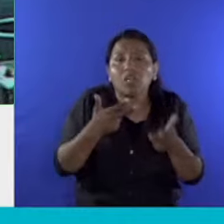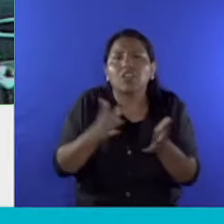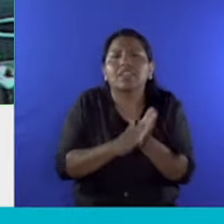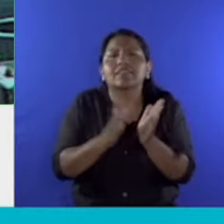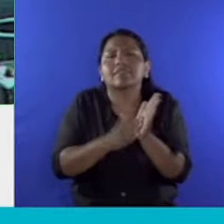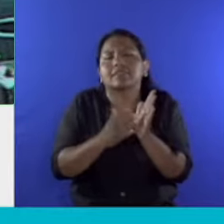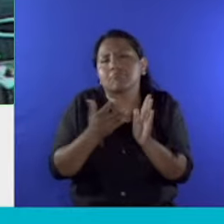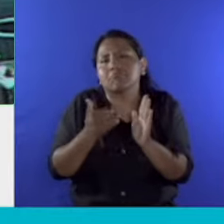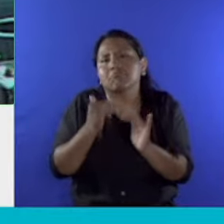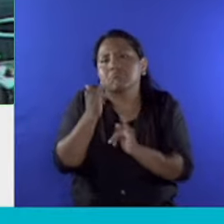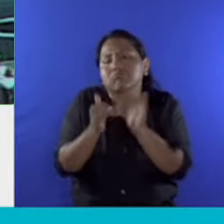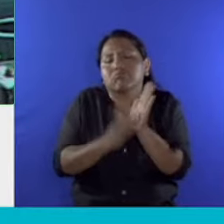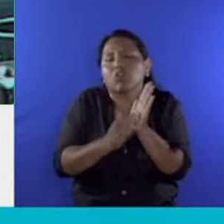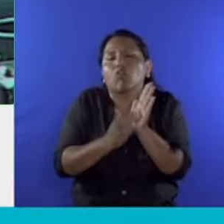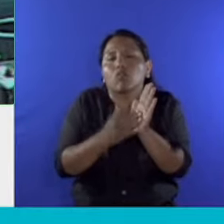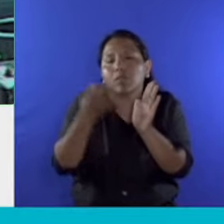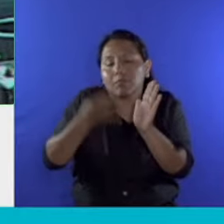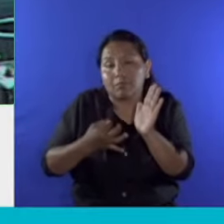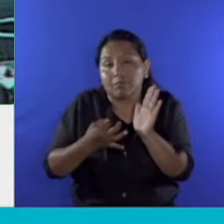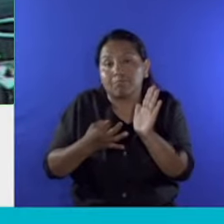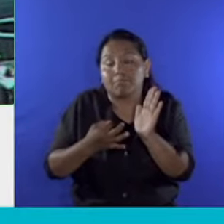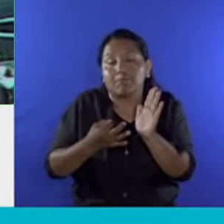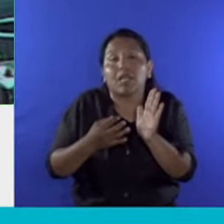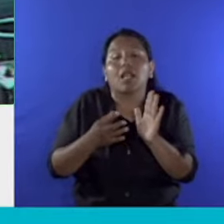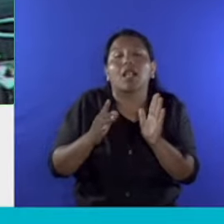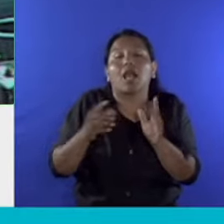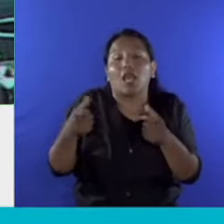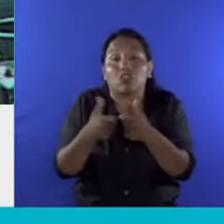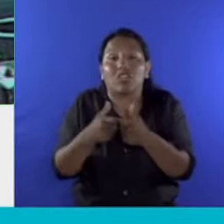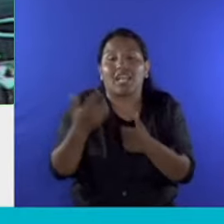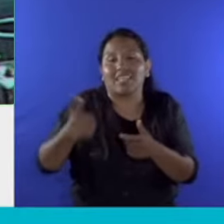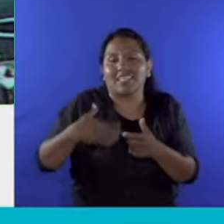fuente cada tanto. La Unión Argentina de la Salud dice